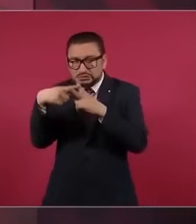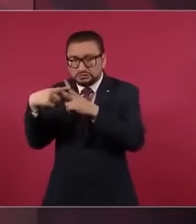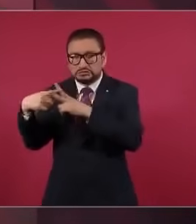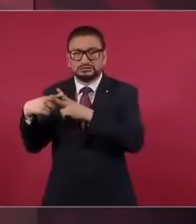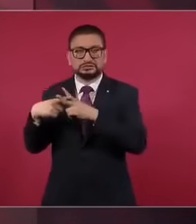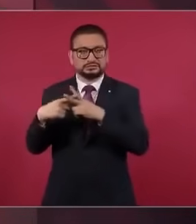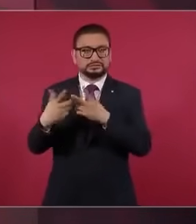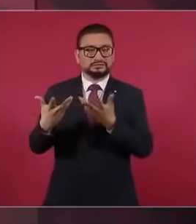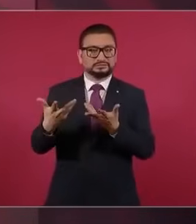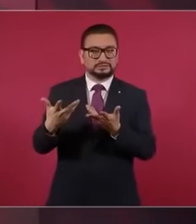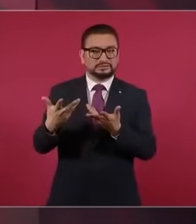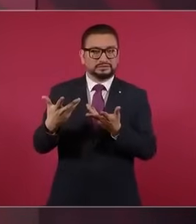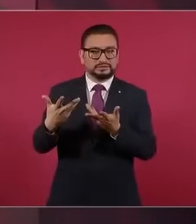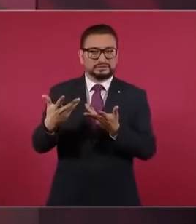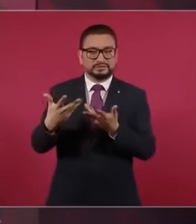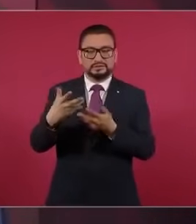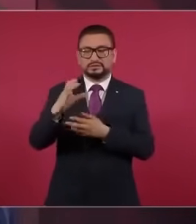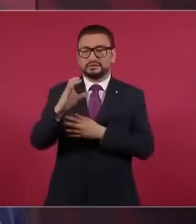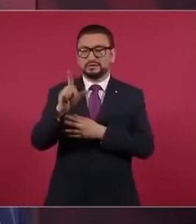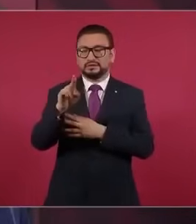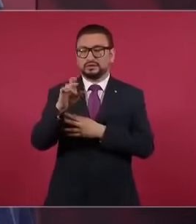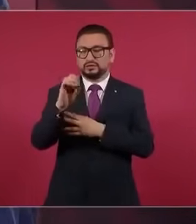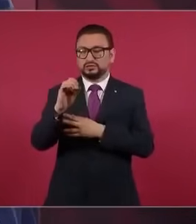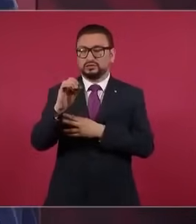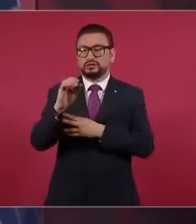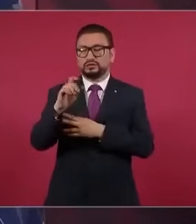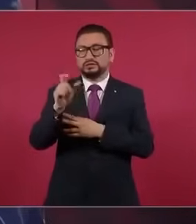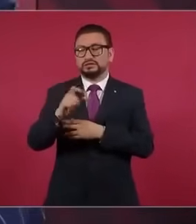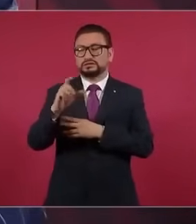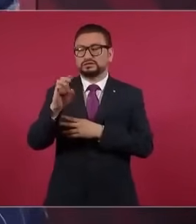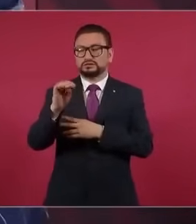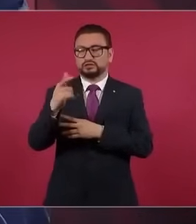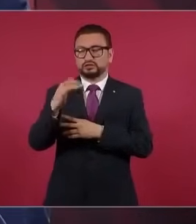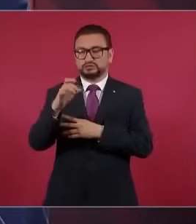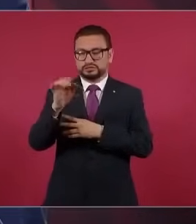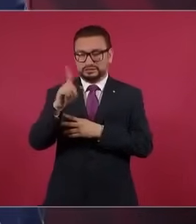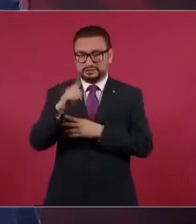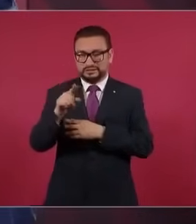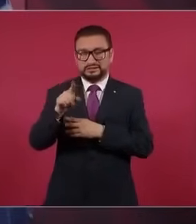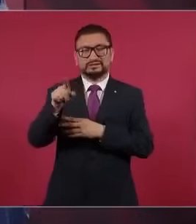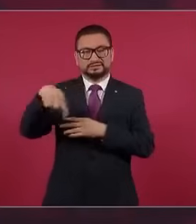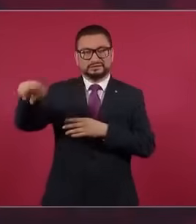A los Claudio X González y a todos estos,